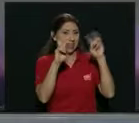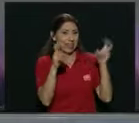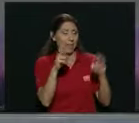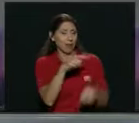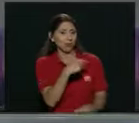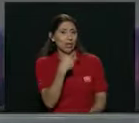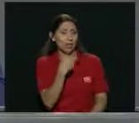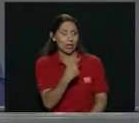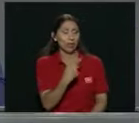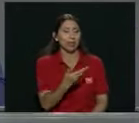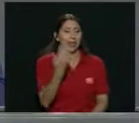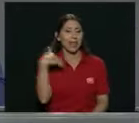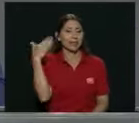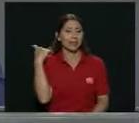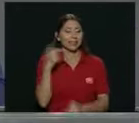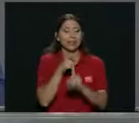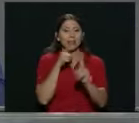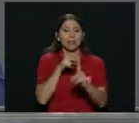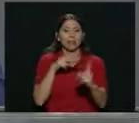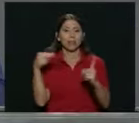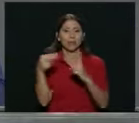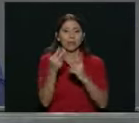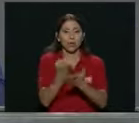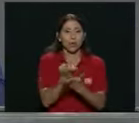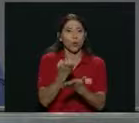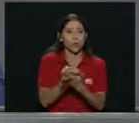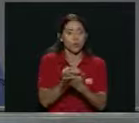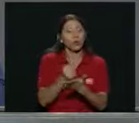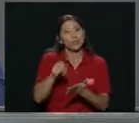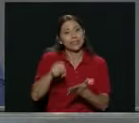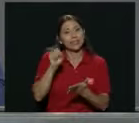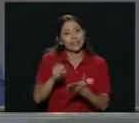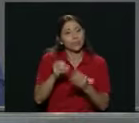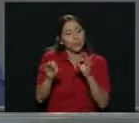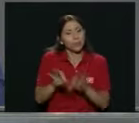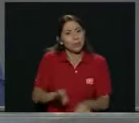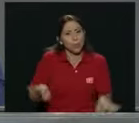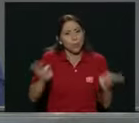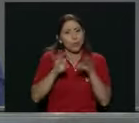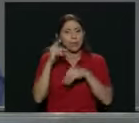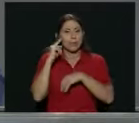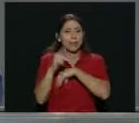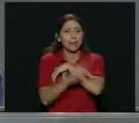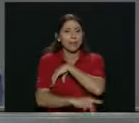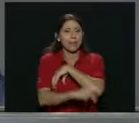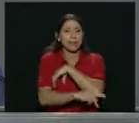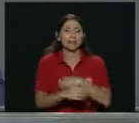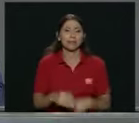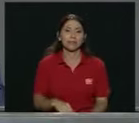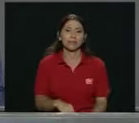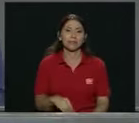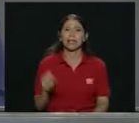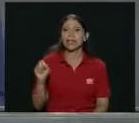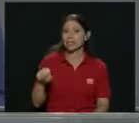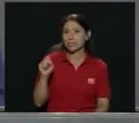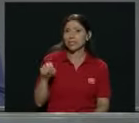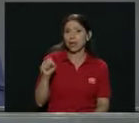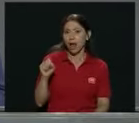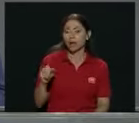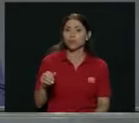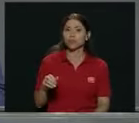porque desde el punto de vista económico, pues sí puede tener una repercusión importante para el país. Sí, claro, ¿verdad? Como